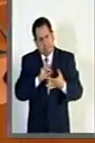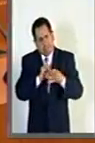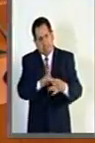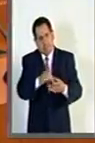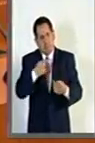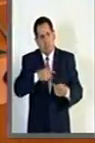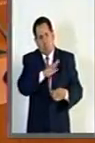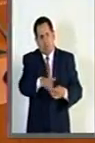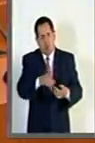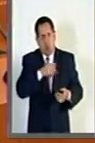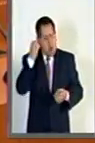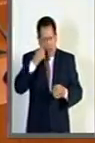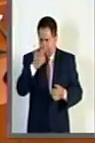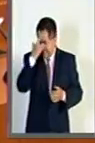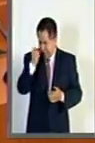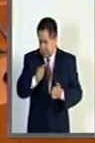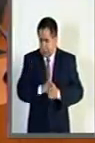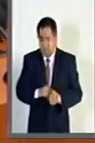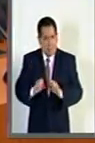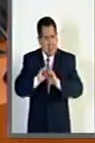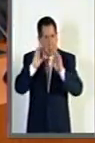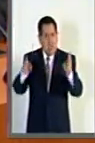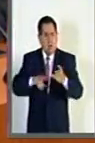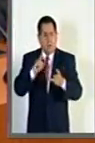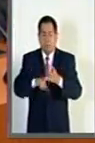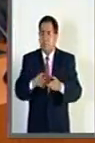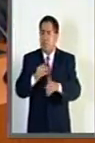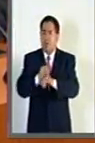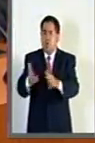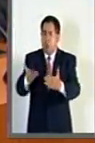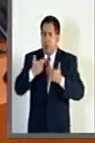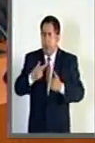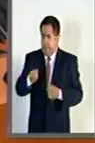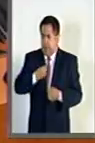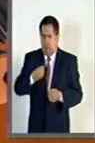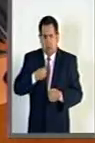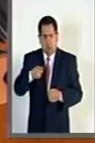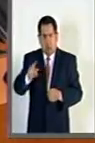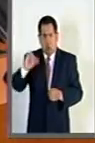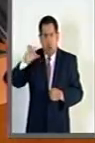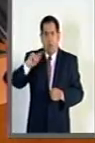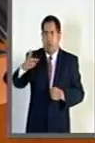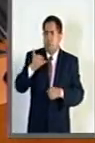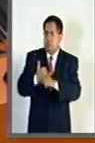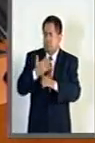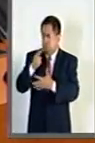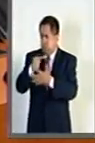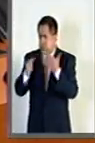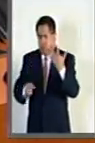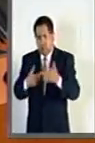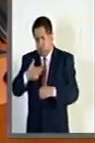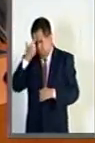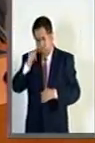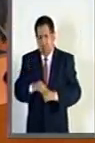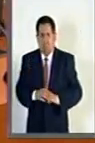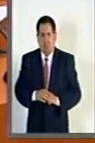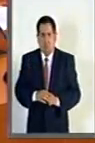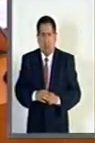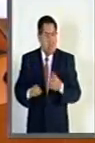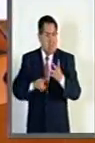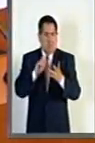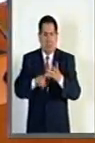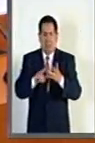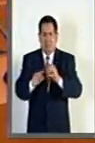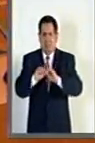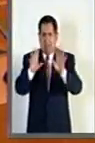deudos. Por supuesto que estamos de acuerdo en el informe que tengan que remitir las autoridades correspondientes. Por